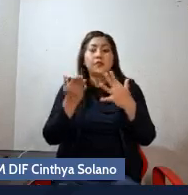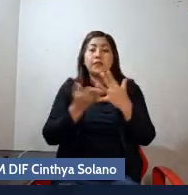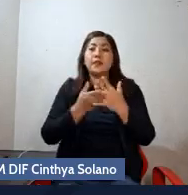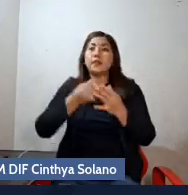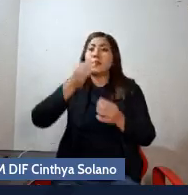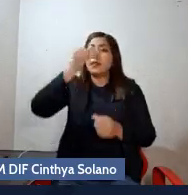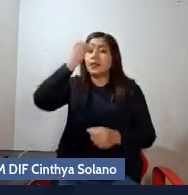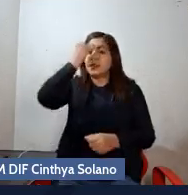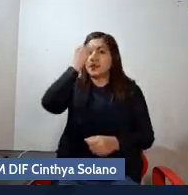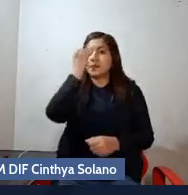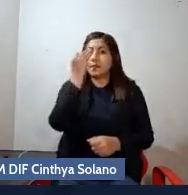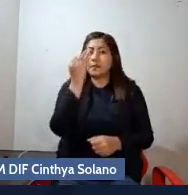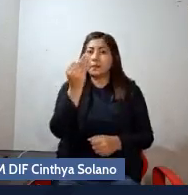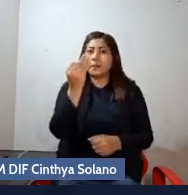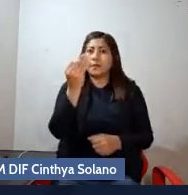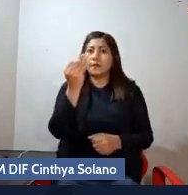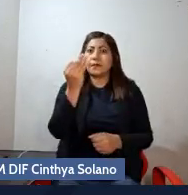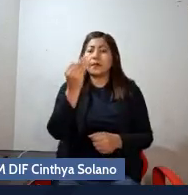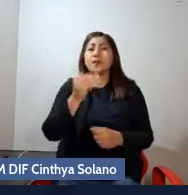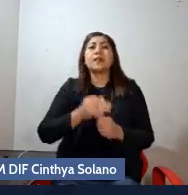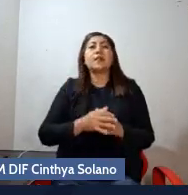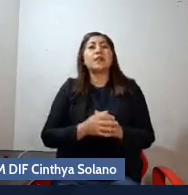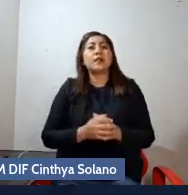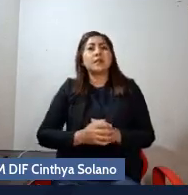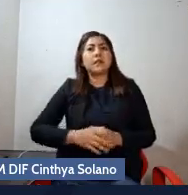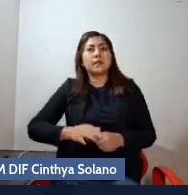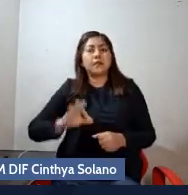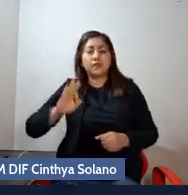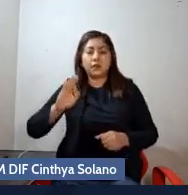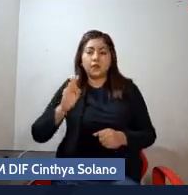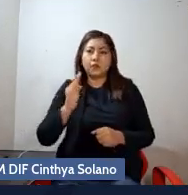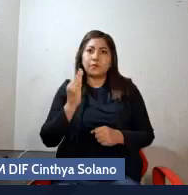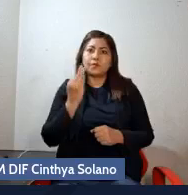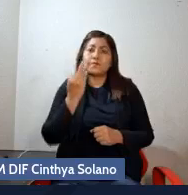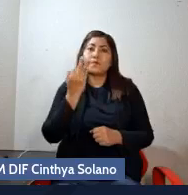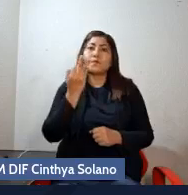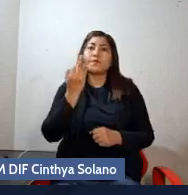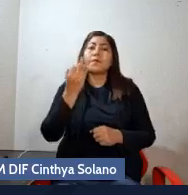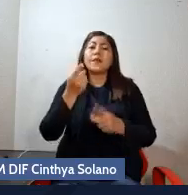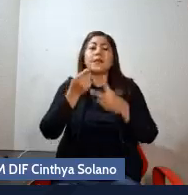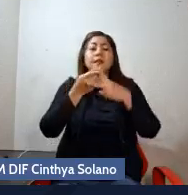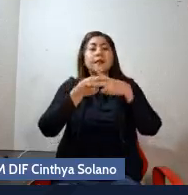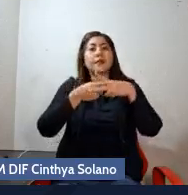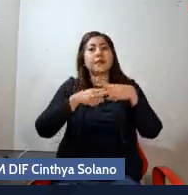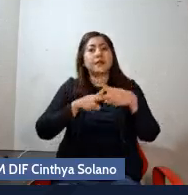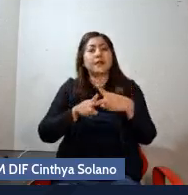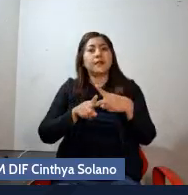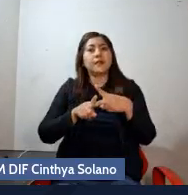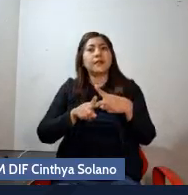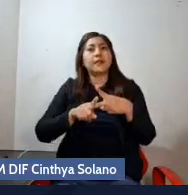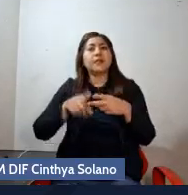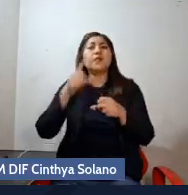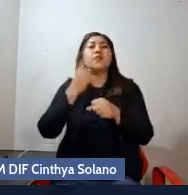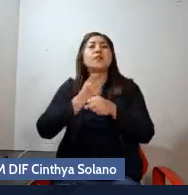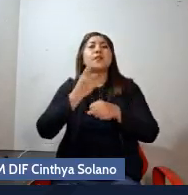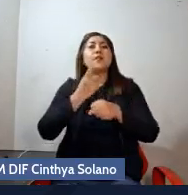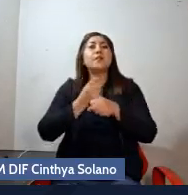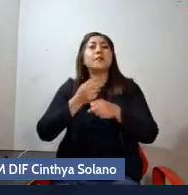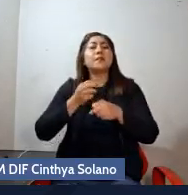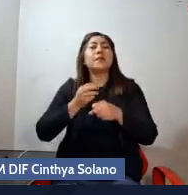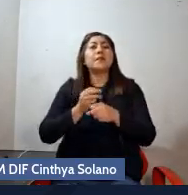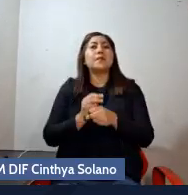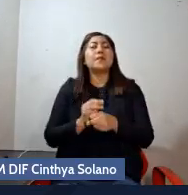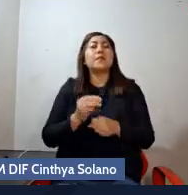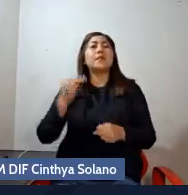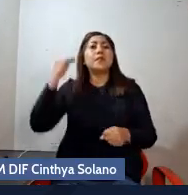hablando de campañas federales, iniciaron el 1 de marzo, terminan el día de hoy, 29 de mayo. A